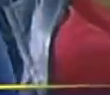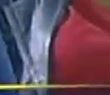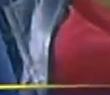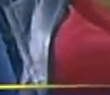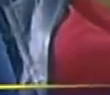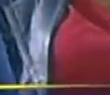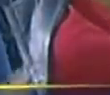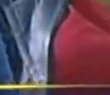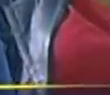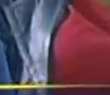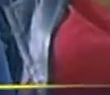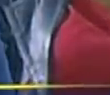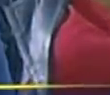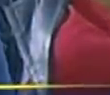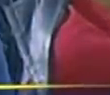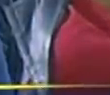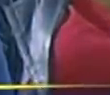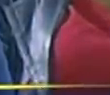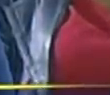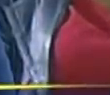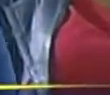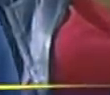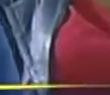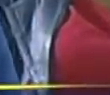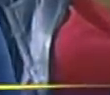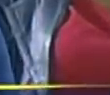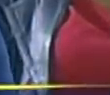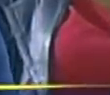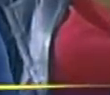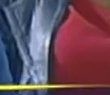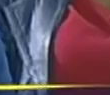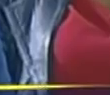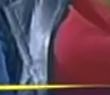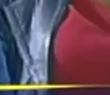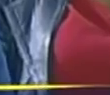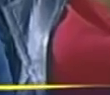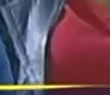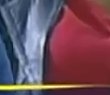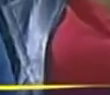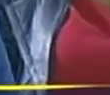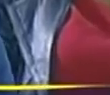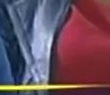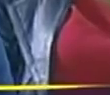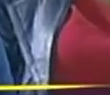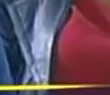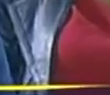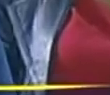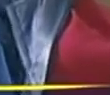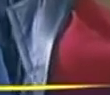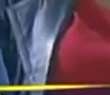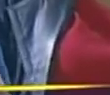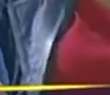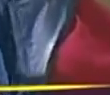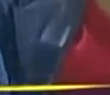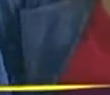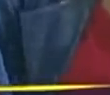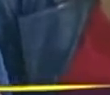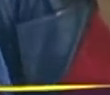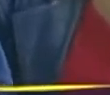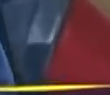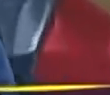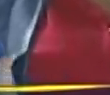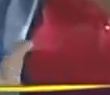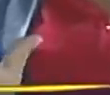madera, pues no tienen cauchos. El Hospital Central de San Cristóbal tiene